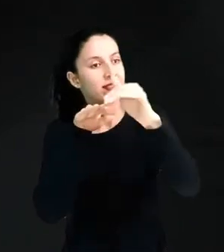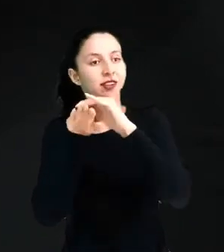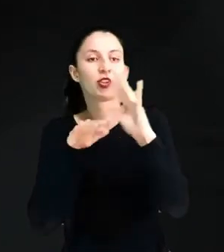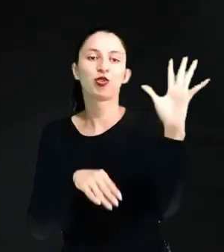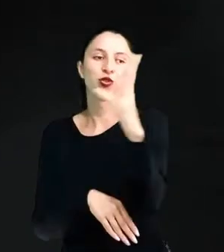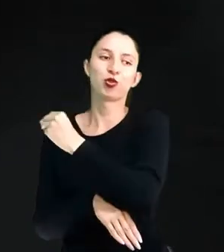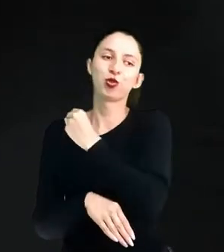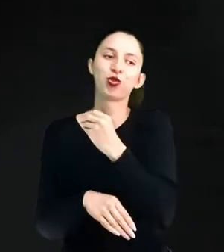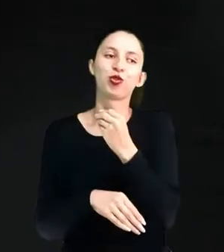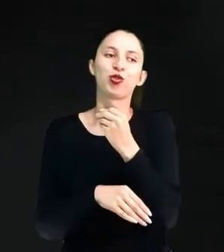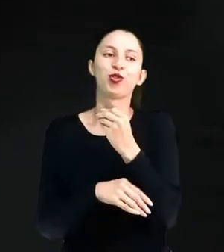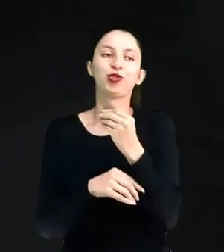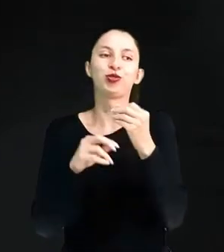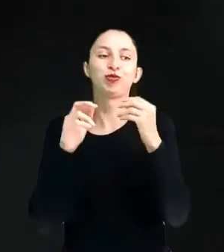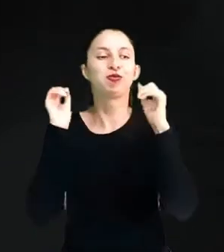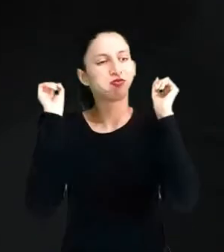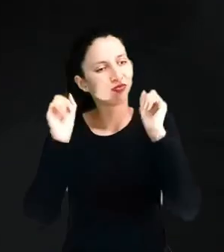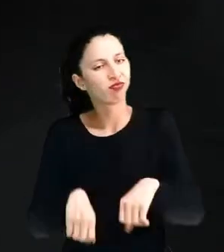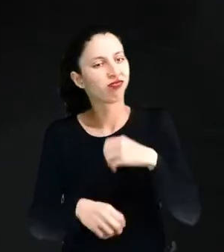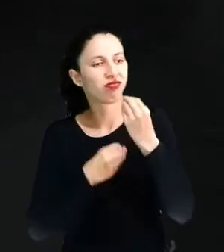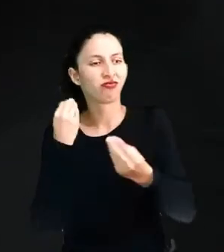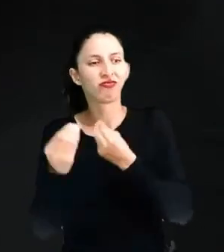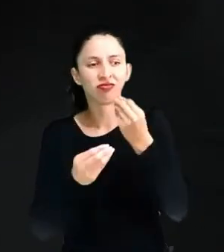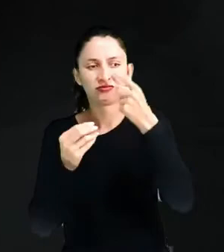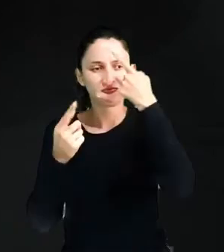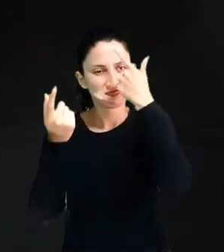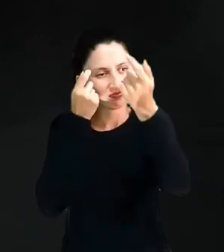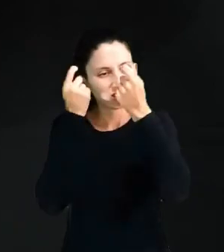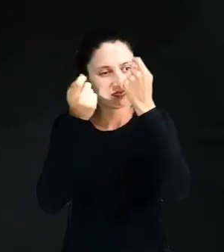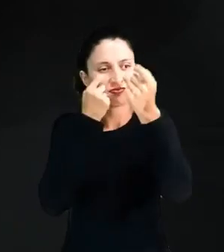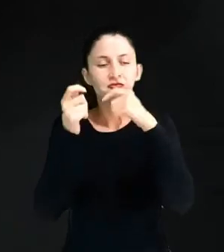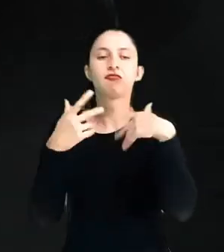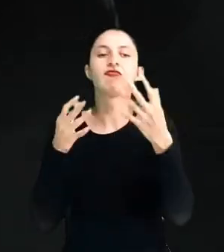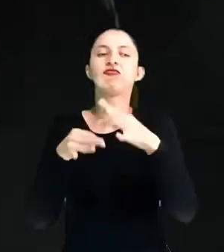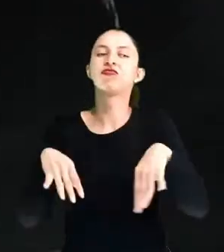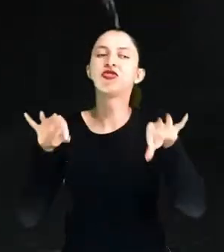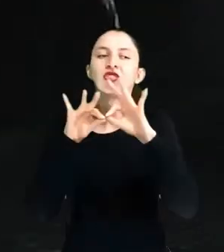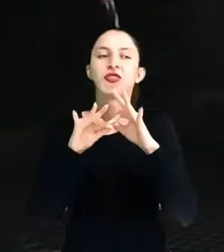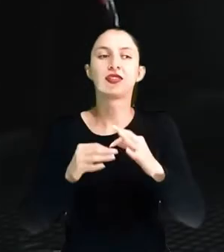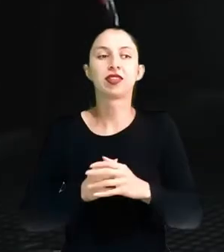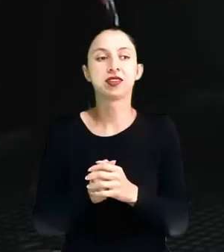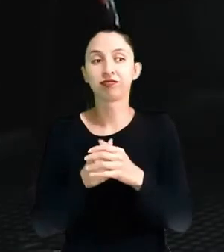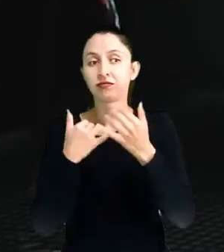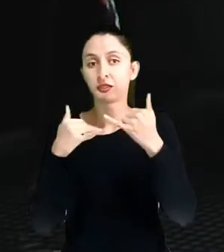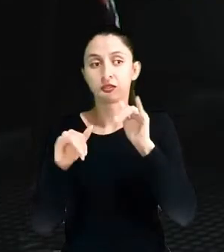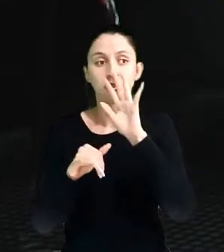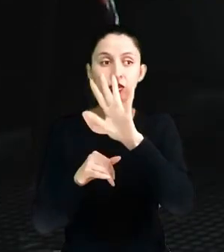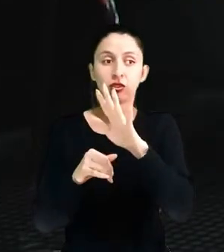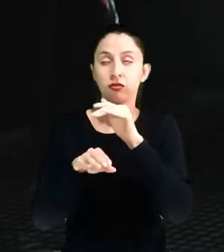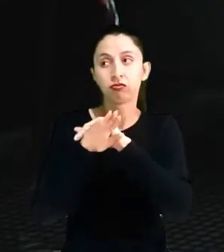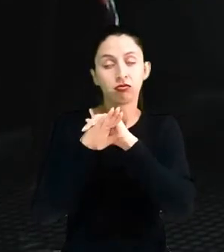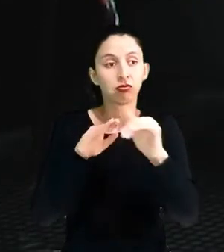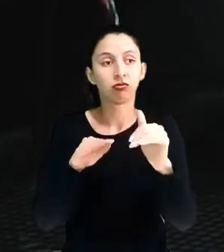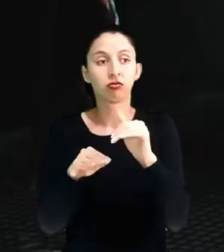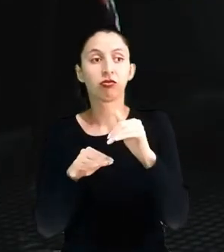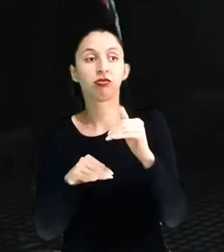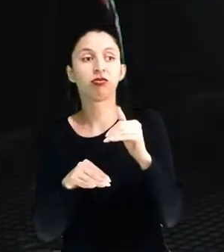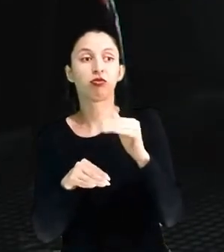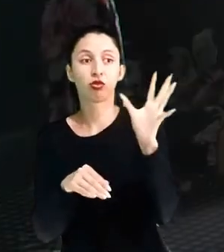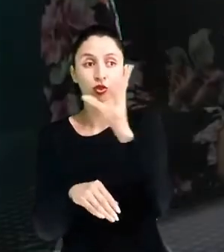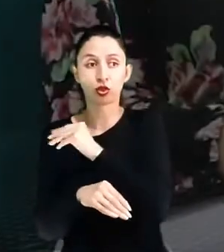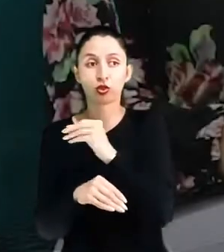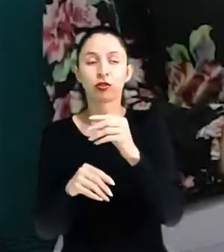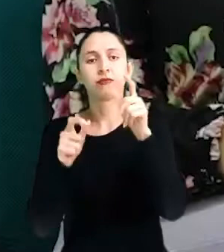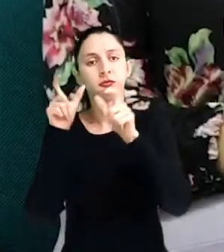que los invitamos también a poder generar estas alianzas estratégicas importantes. Muy bien, ahí está hecha entonces la